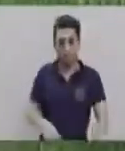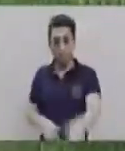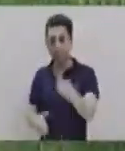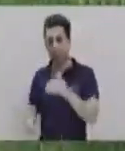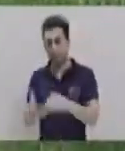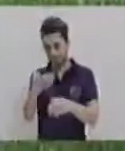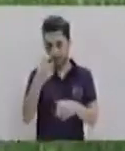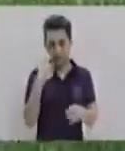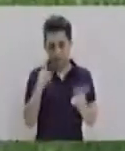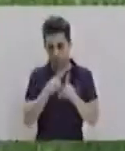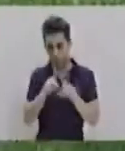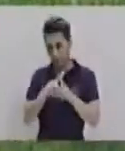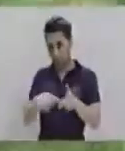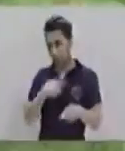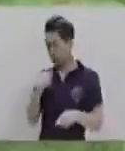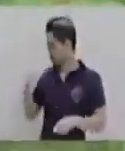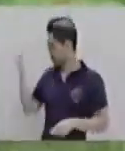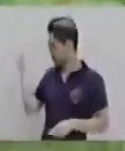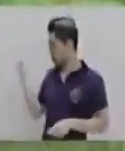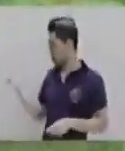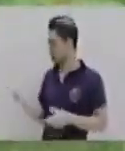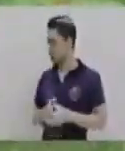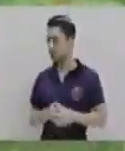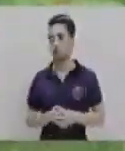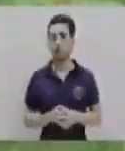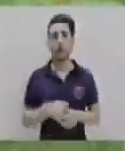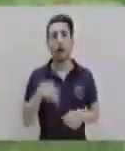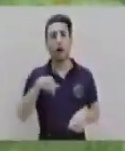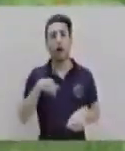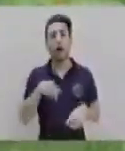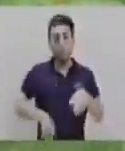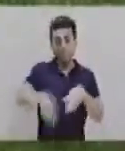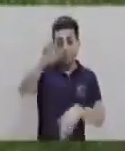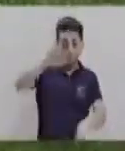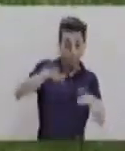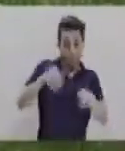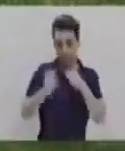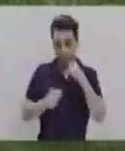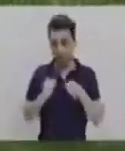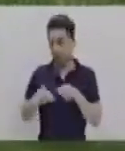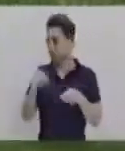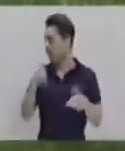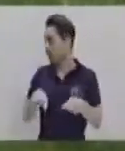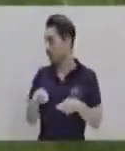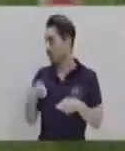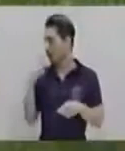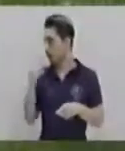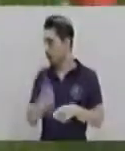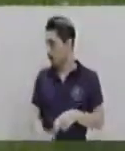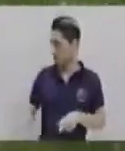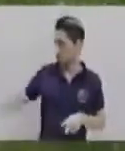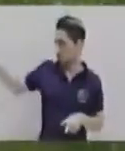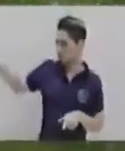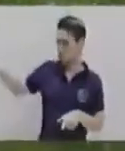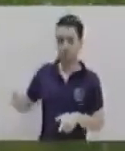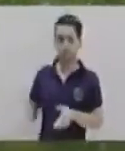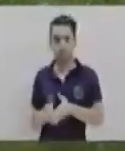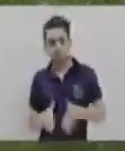2, 3, seguimos en movimiento. Ahora vamos a los lados. 1,